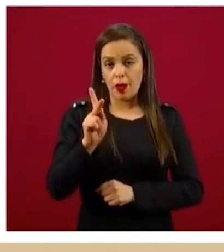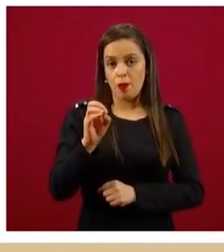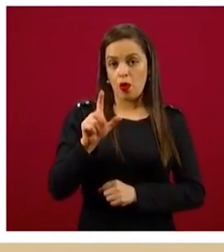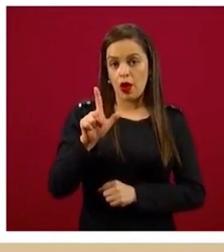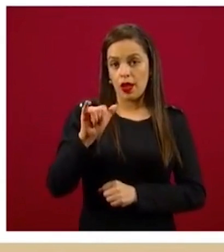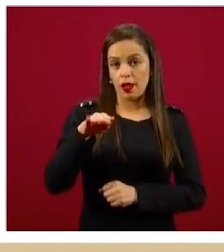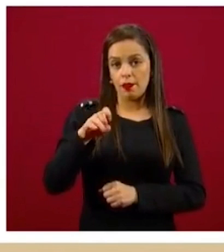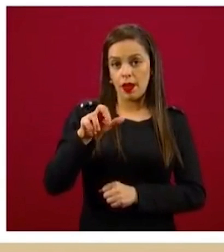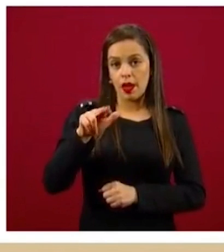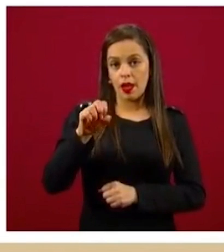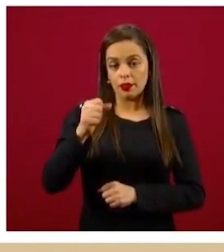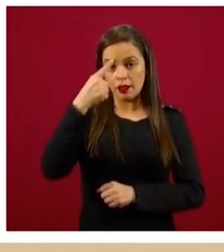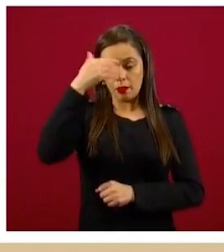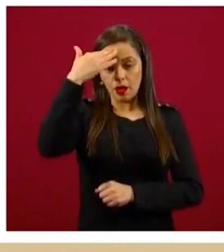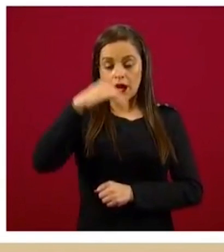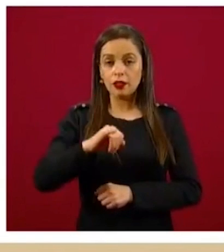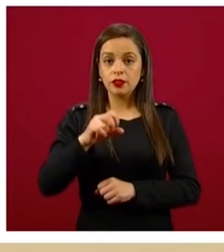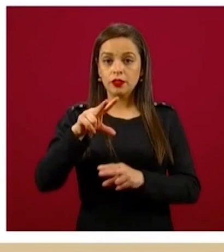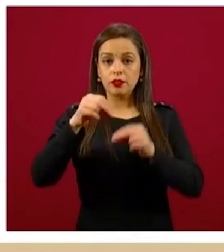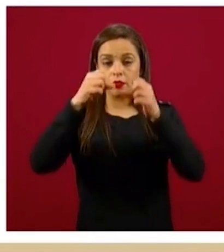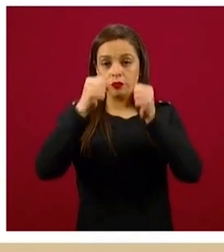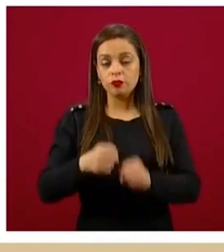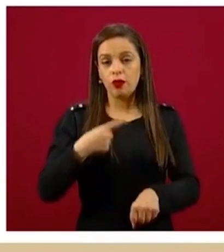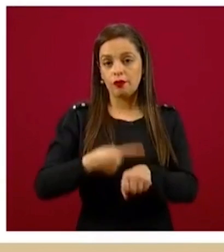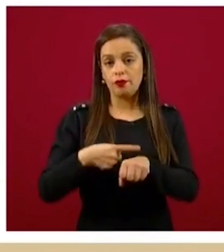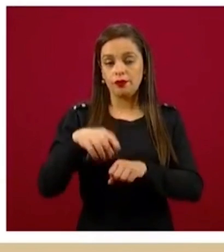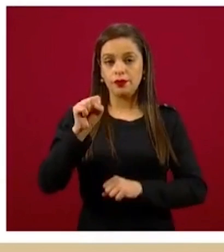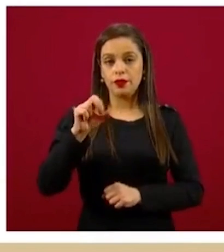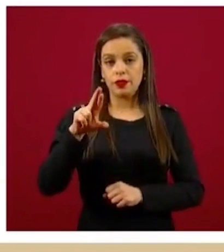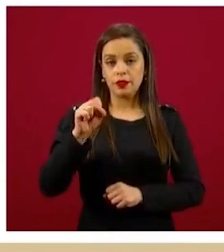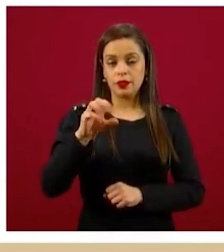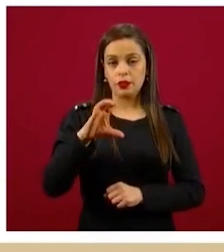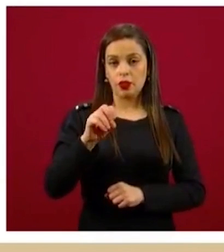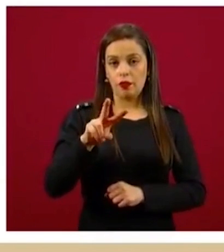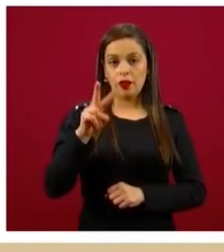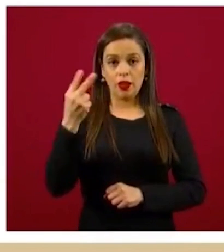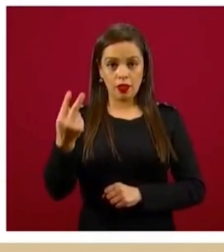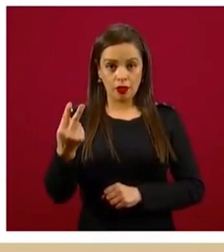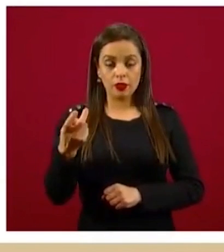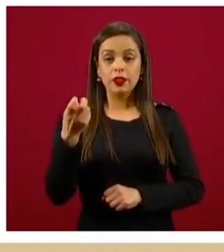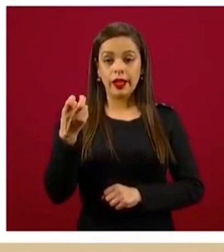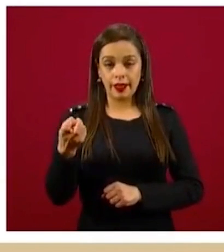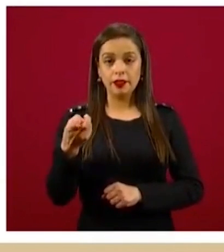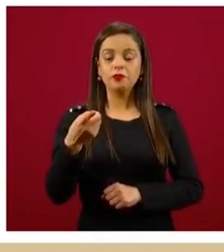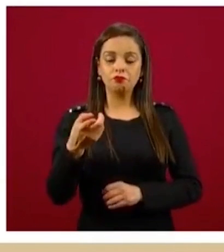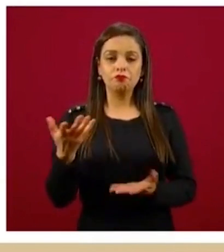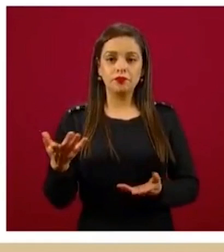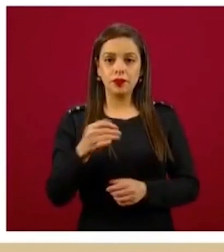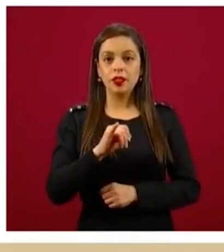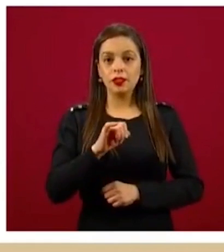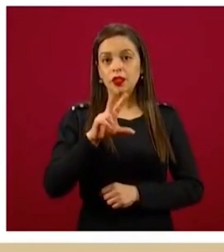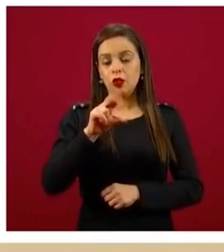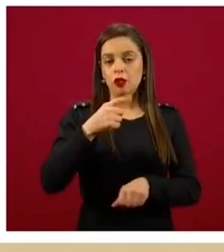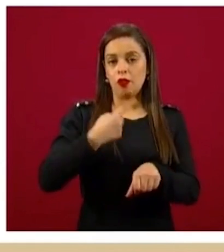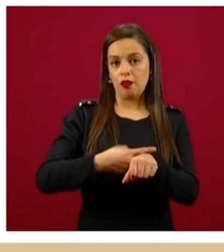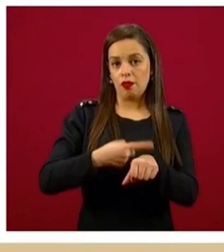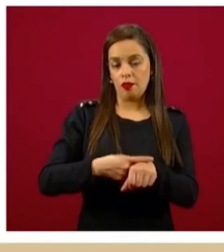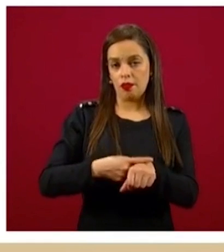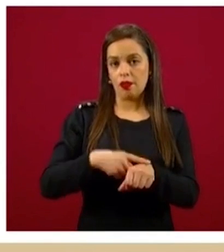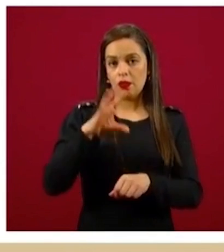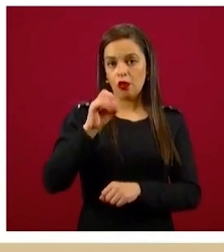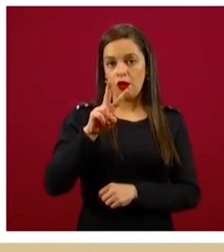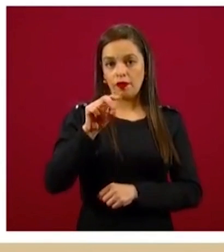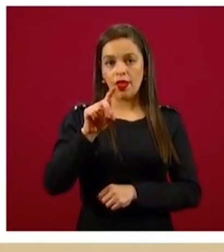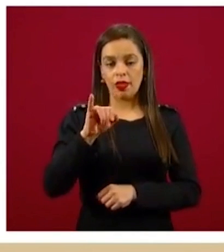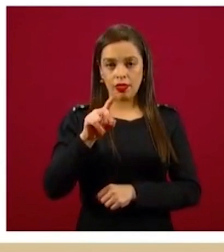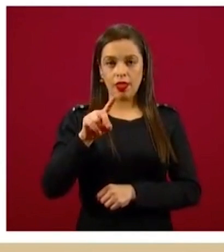es la prueba confirmatoria para sarsco dos y con la cual Confirmamos o descartamos un caso de covid 19 fueron